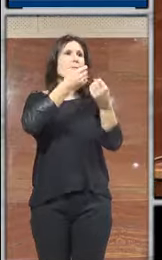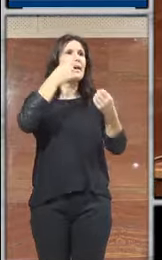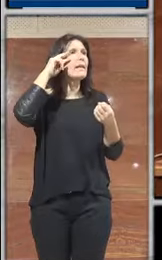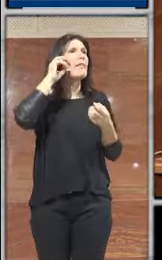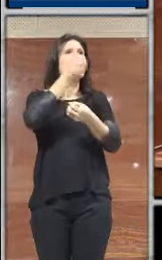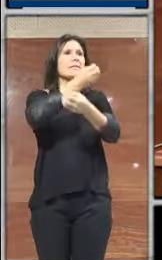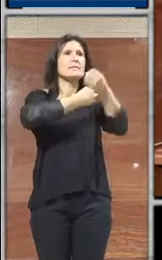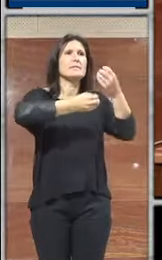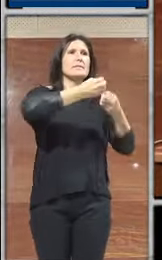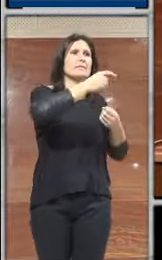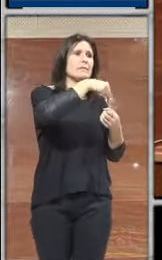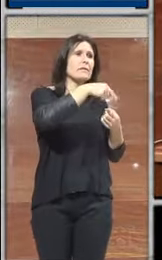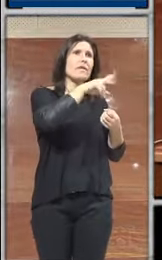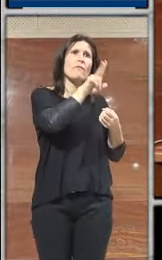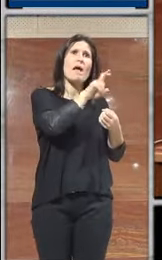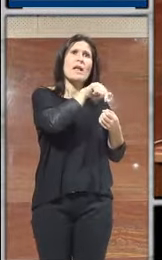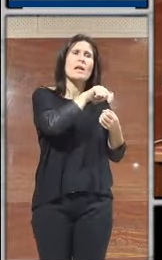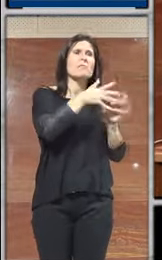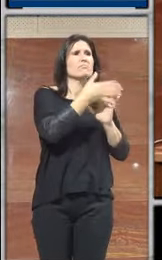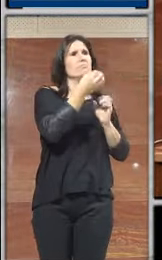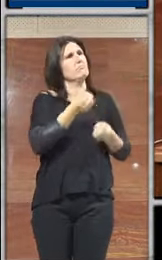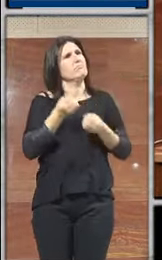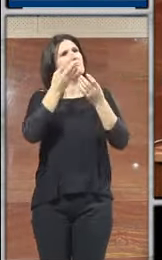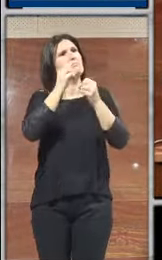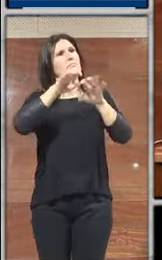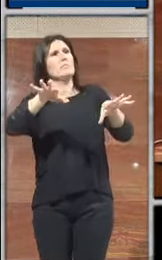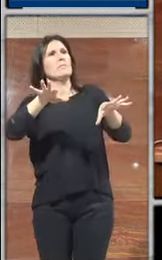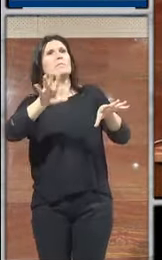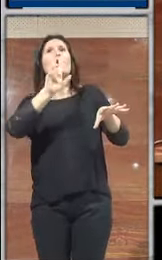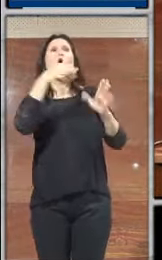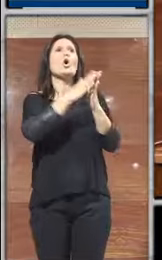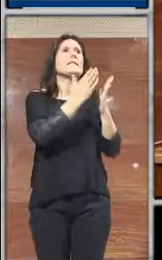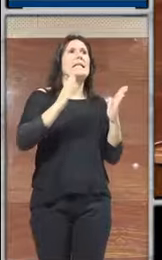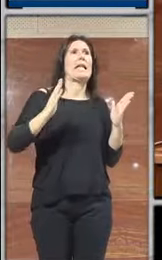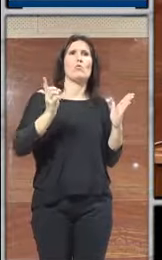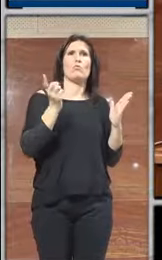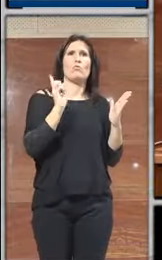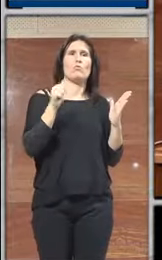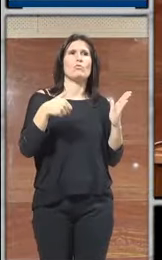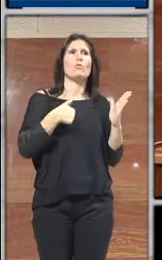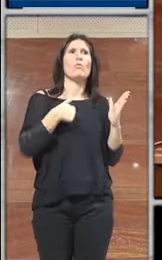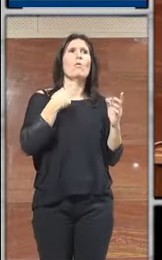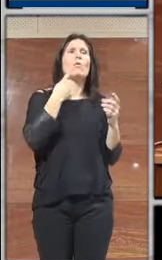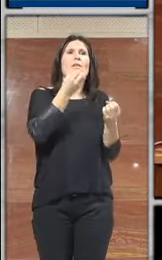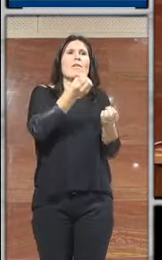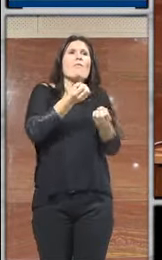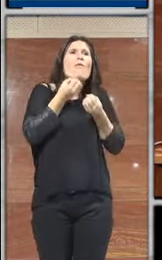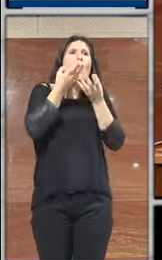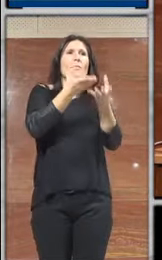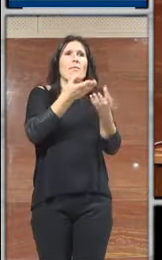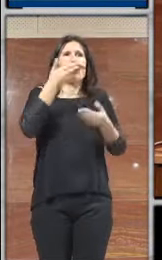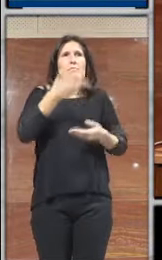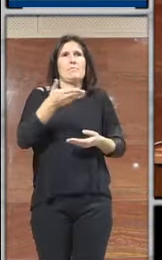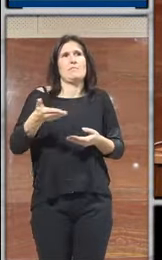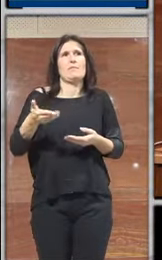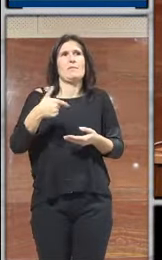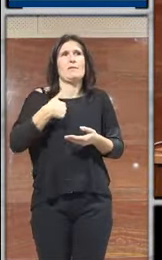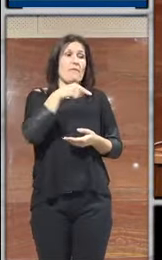funcionando. Esto no lo he entendido como un catálogo. Lo he entendido como un intercambio de información potente de lo que viene funcionando